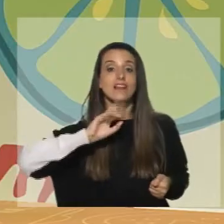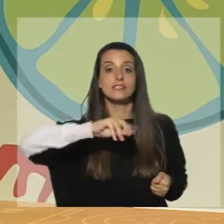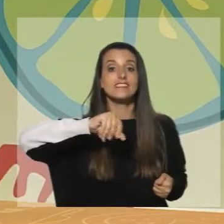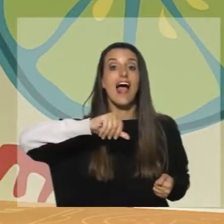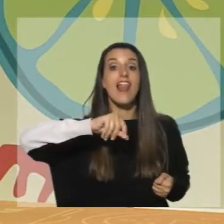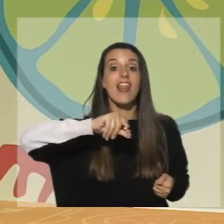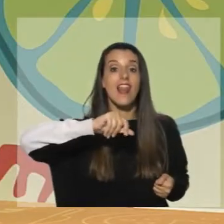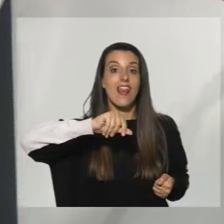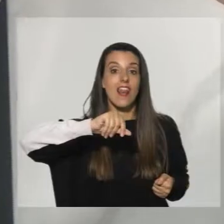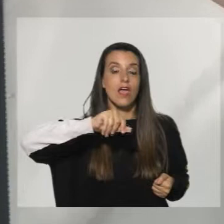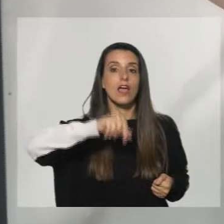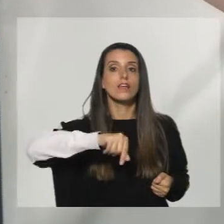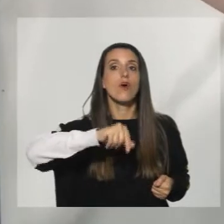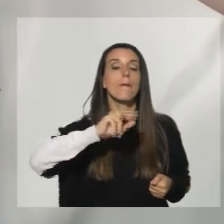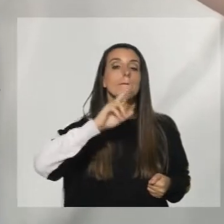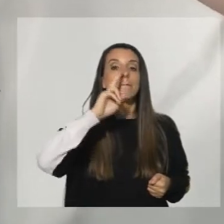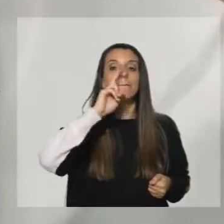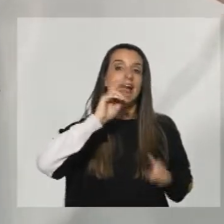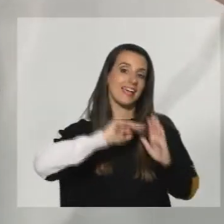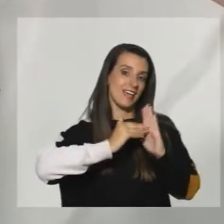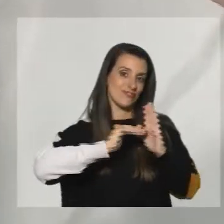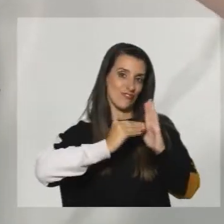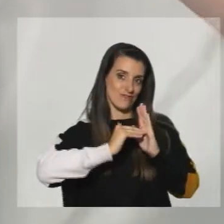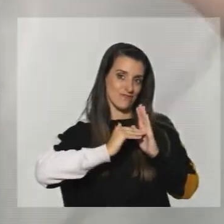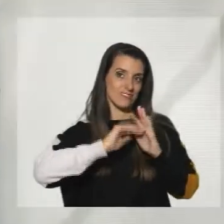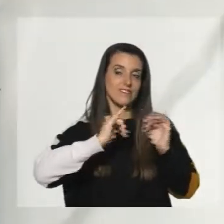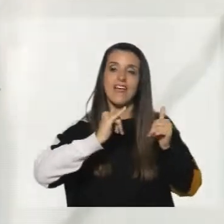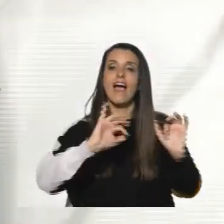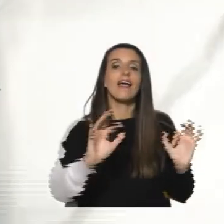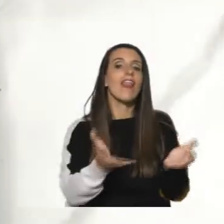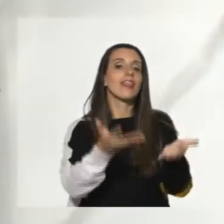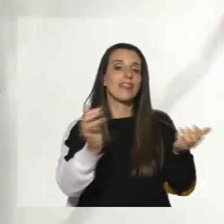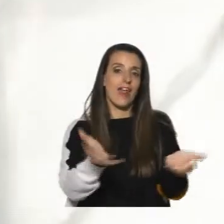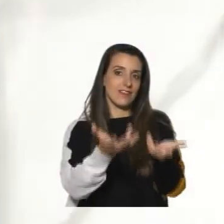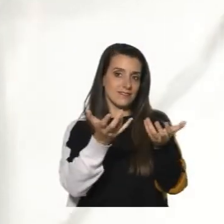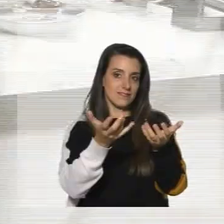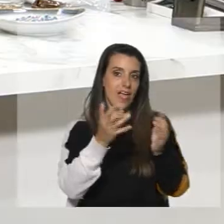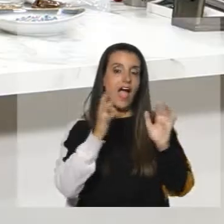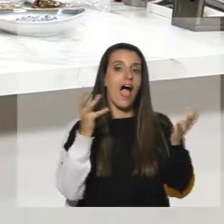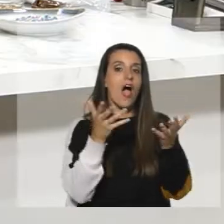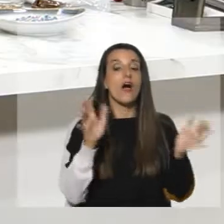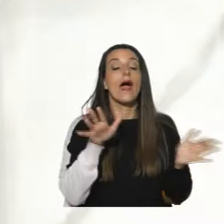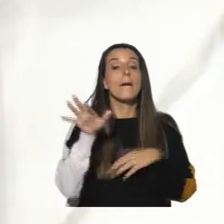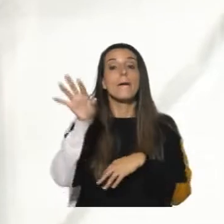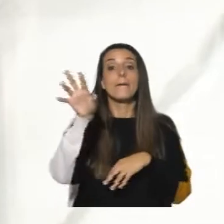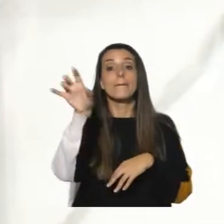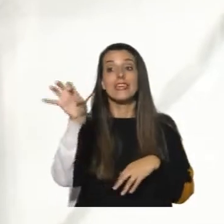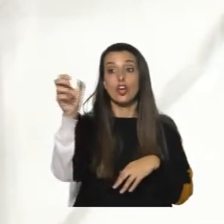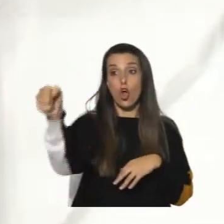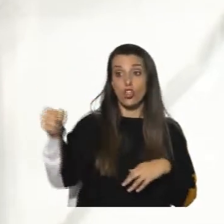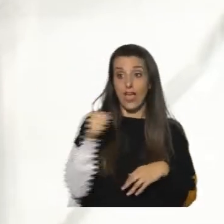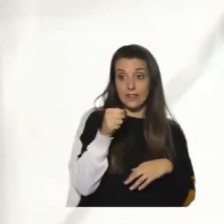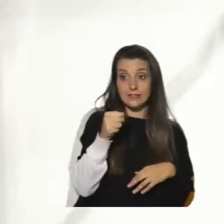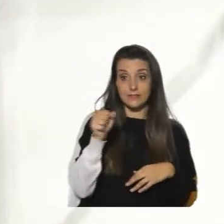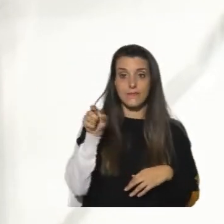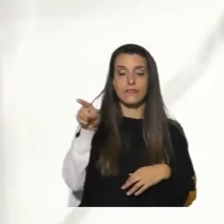que esto es para los pancitos de queso. Ah, perfecto. ¿Verdad? Ahí la vemos. Ya lo empecé a calentar. Muy bien. Yo ahora voy a fundir acá en el micro el chocolate. Que estaba